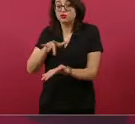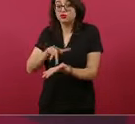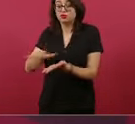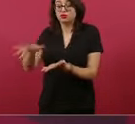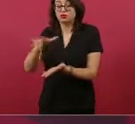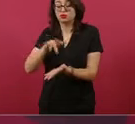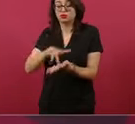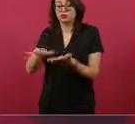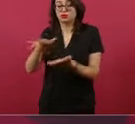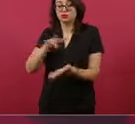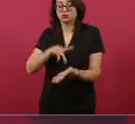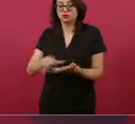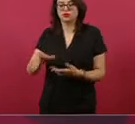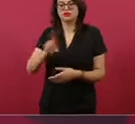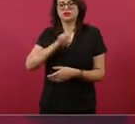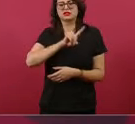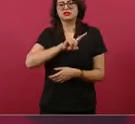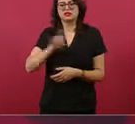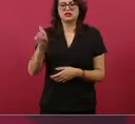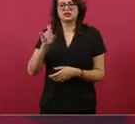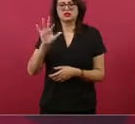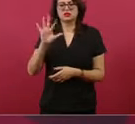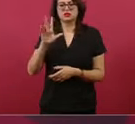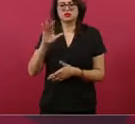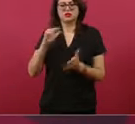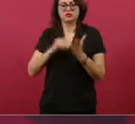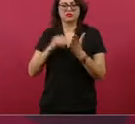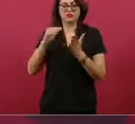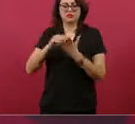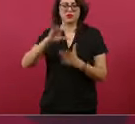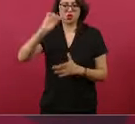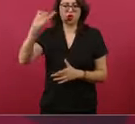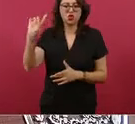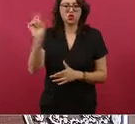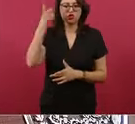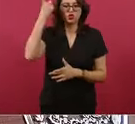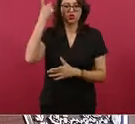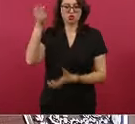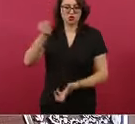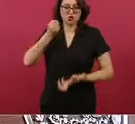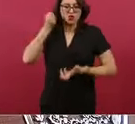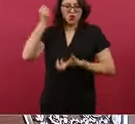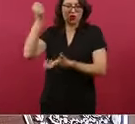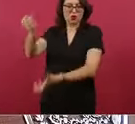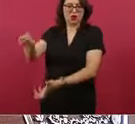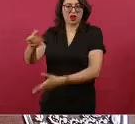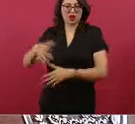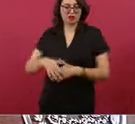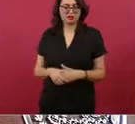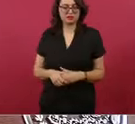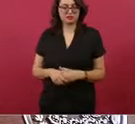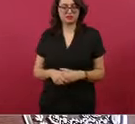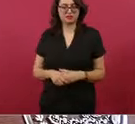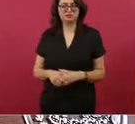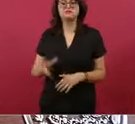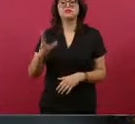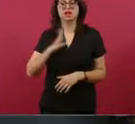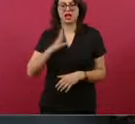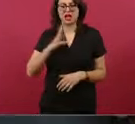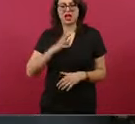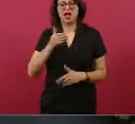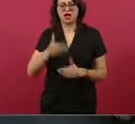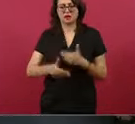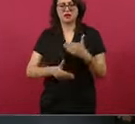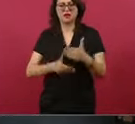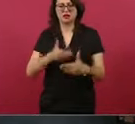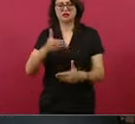con alrededor de 150 millones de dólares y sí hay resultados,